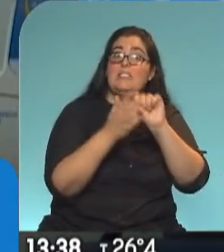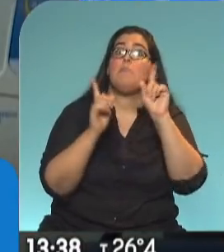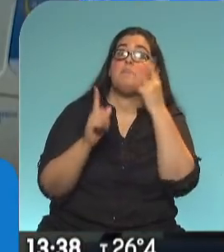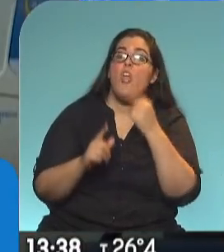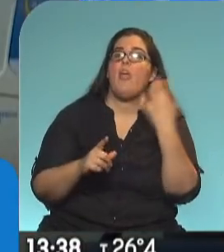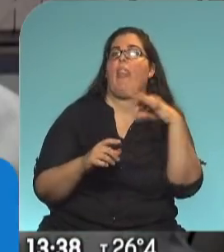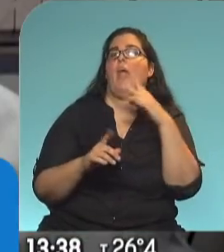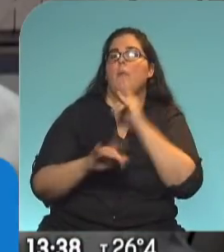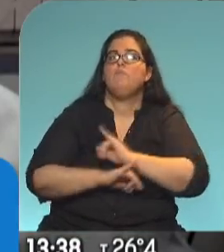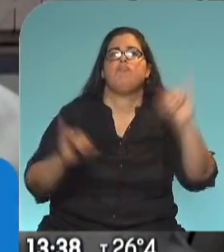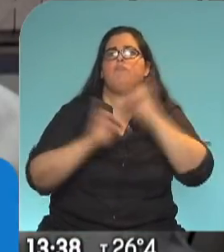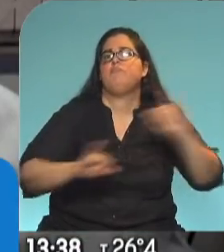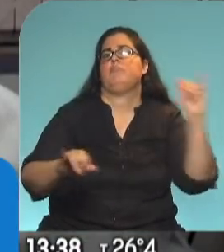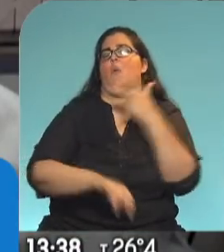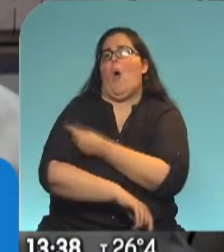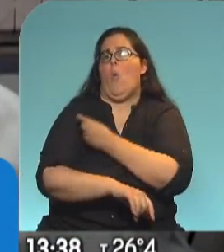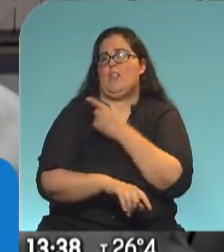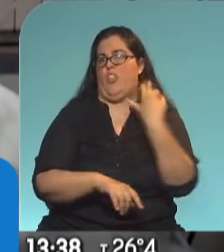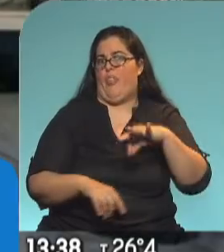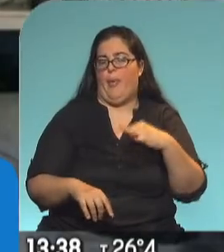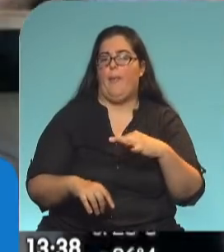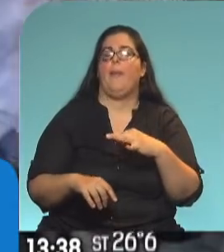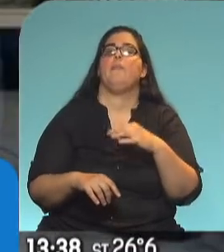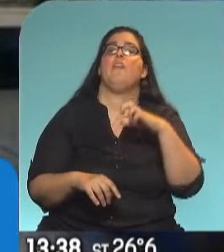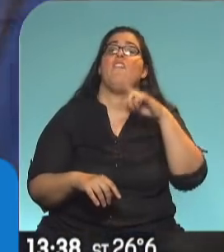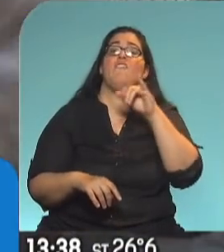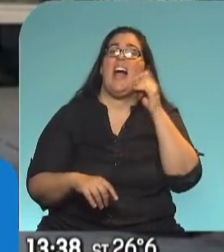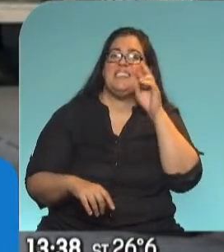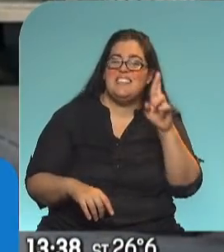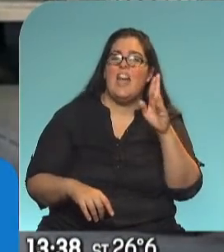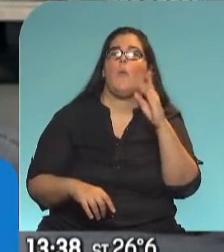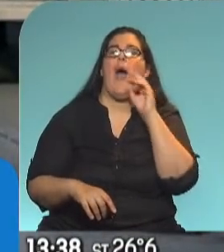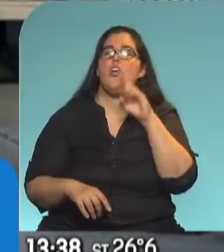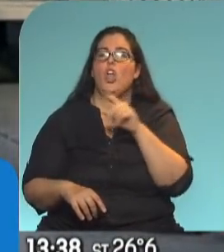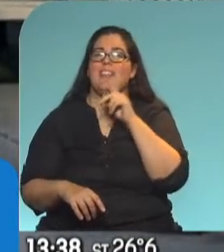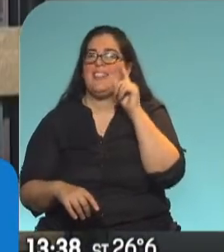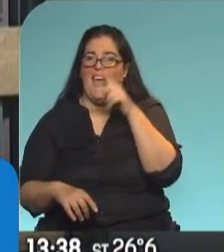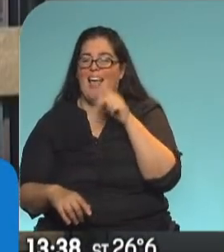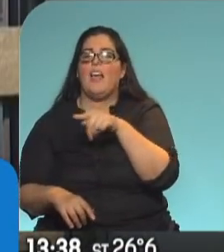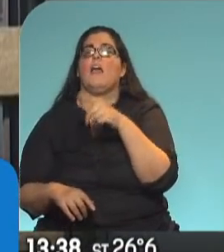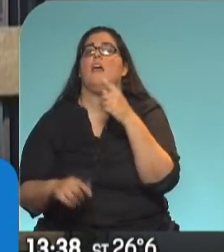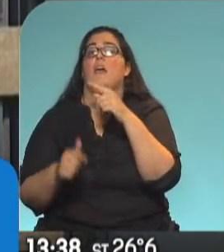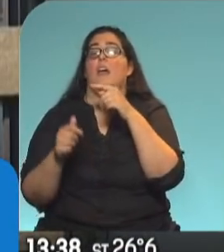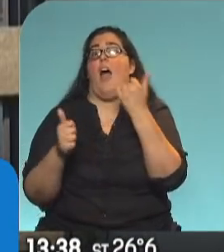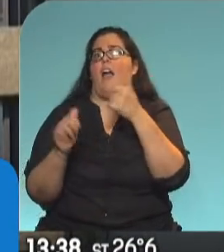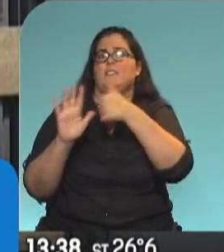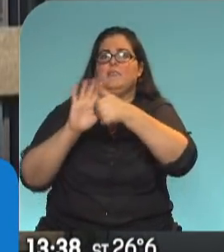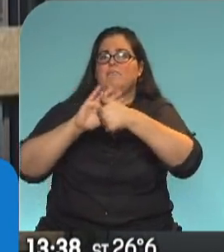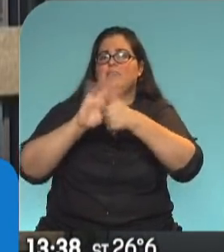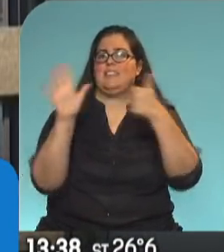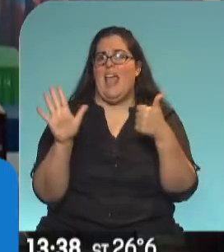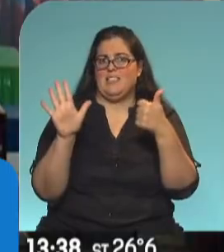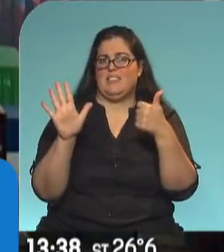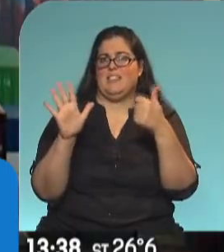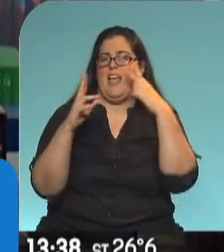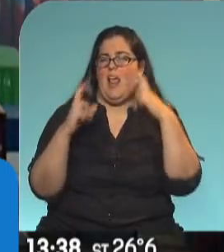sus campañas de vacunación. La vacuna Pfizer-BioNTech es solo una de las 6 en estudio. Para mitigar la caída